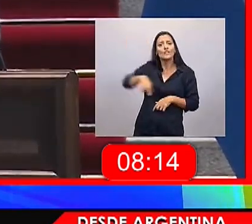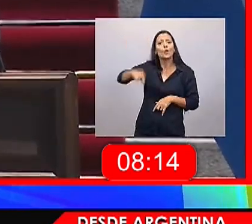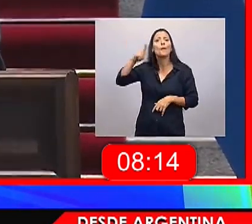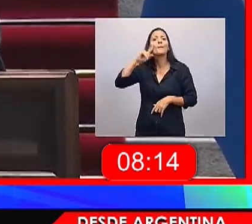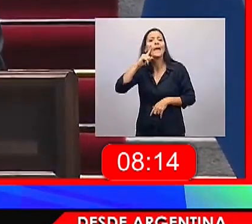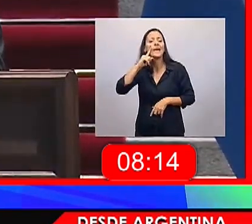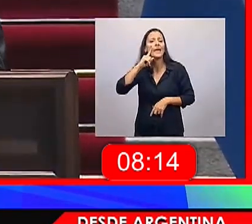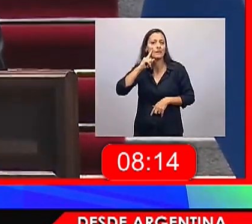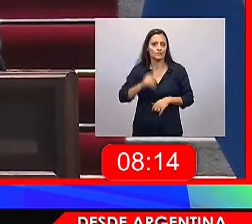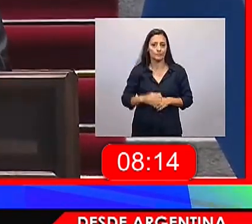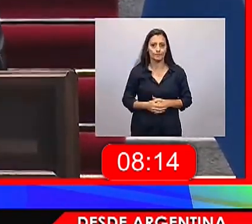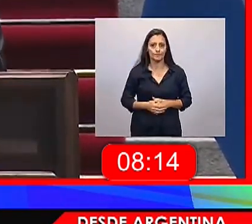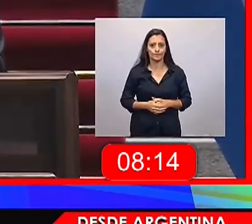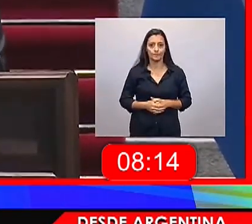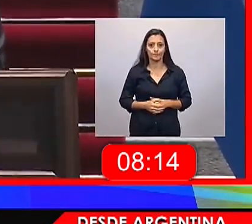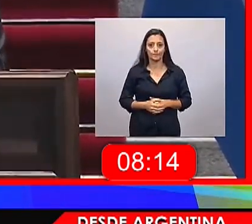rumbo.